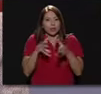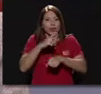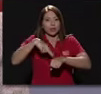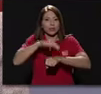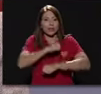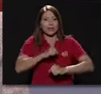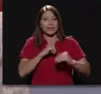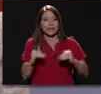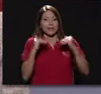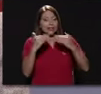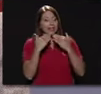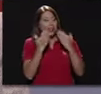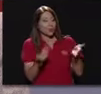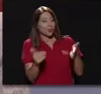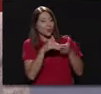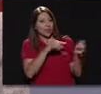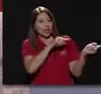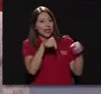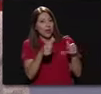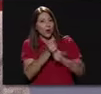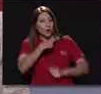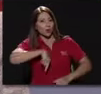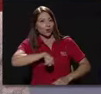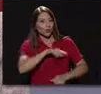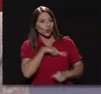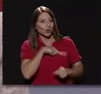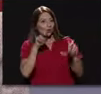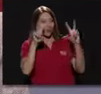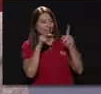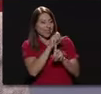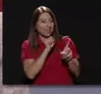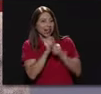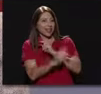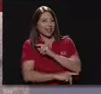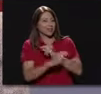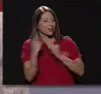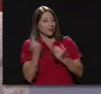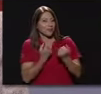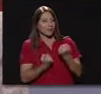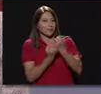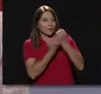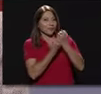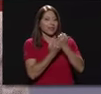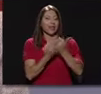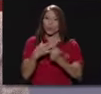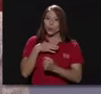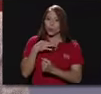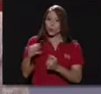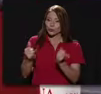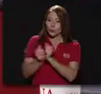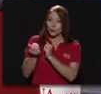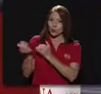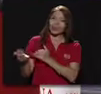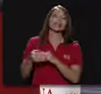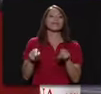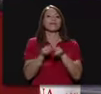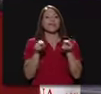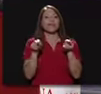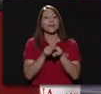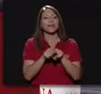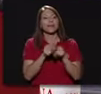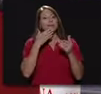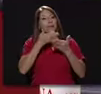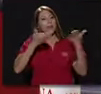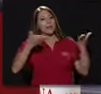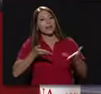Nacional de Rectores. Gracias por estar una vez más con nosotros. Ustedes desde el Estado de la Nación nos dan mucho apoyo. Un gusto estar aquí con ustedes. Y también